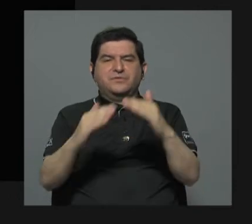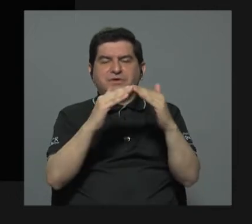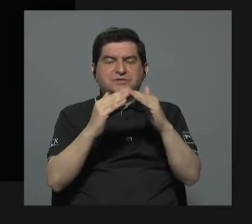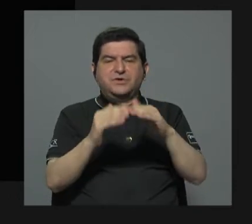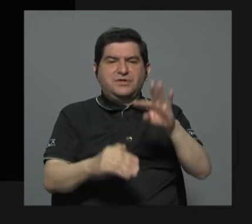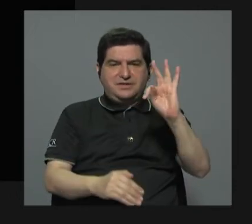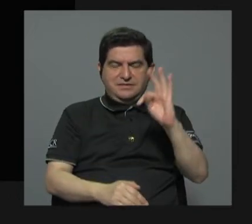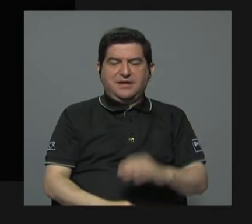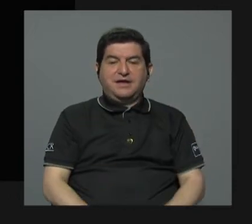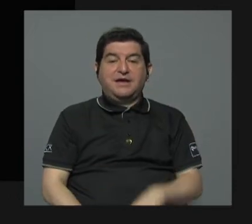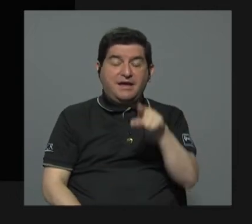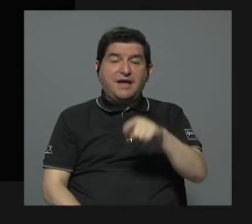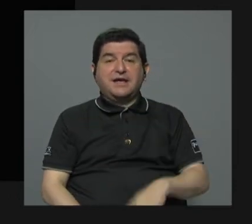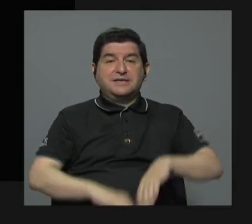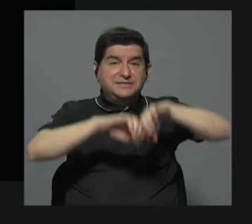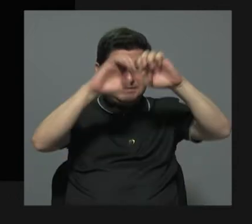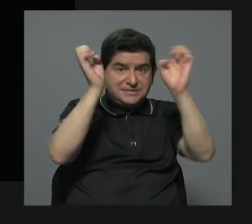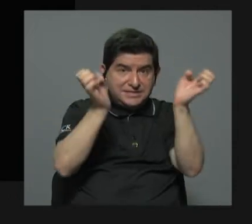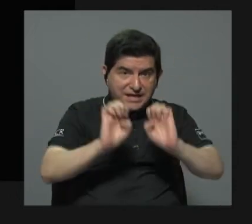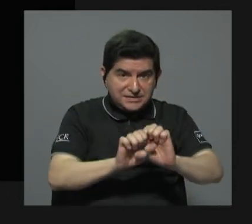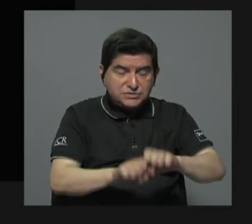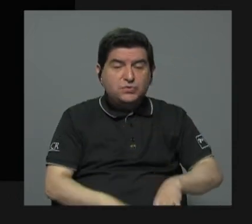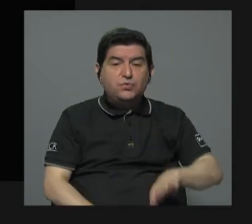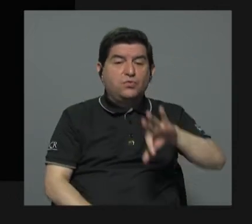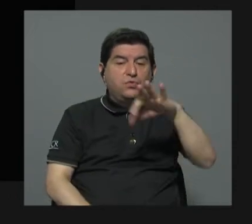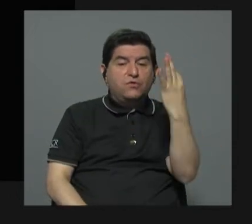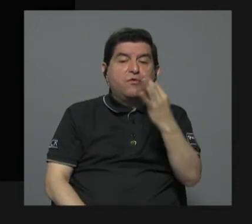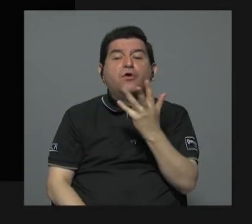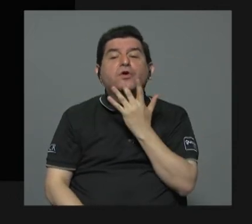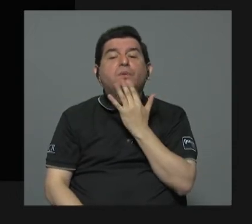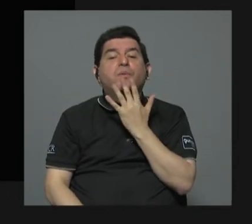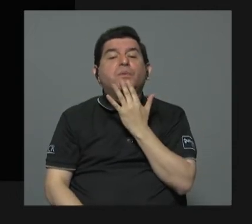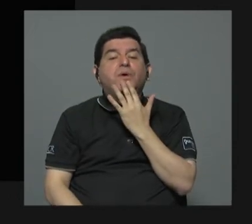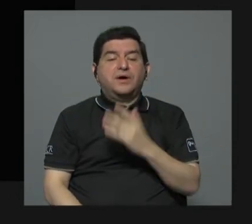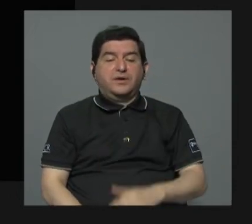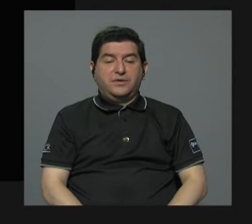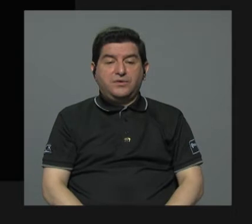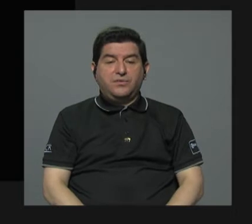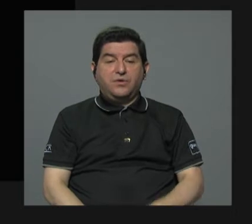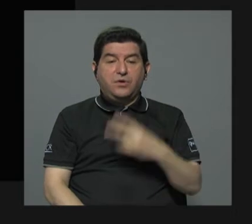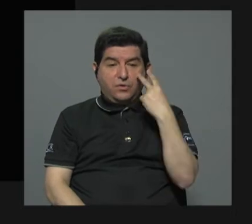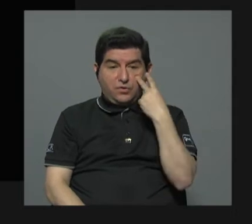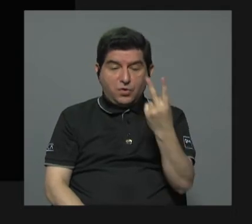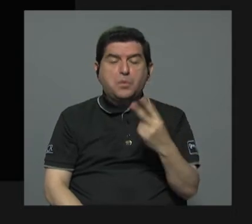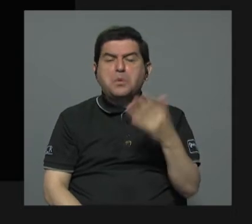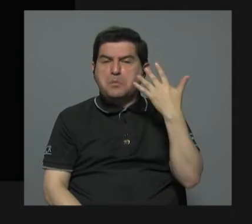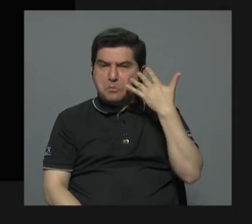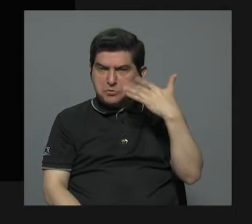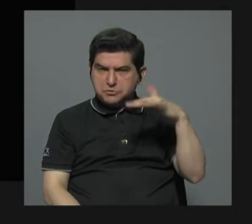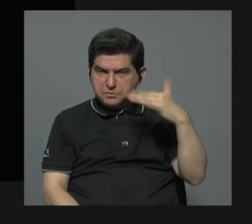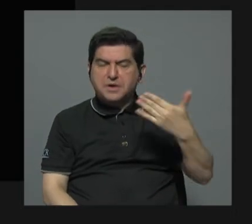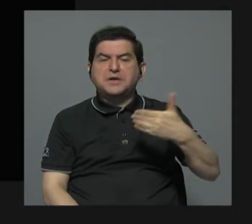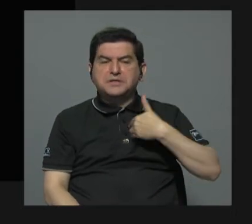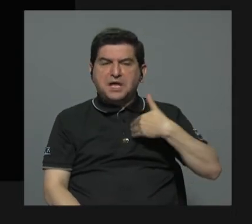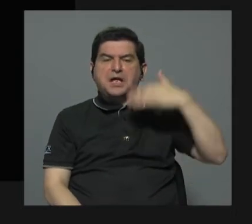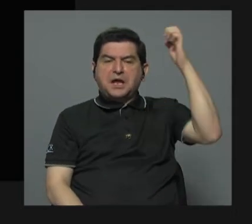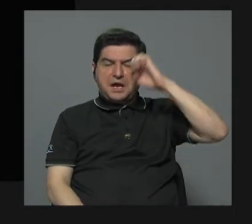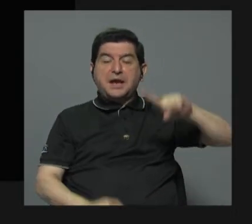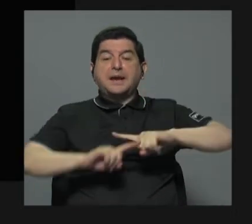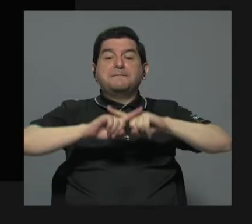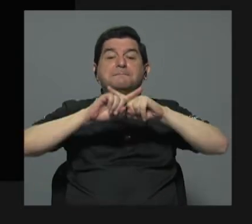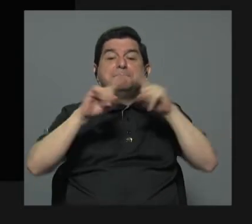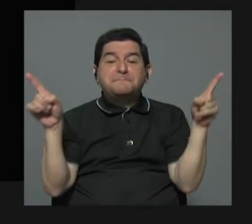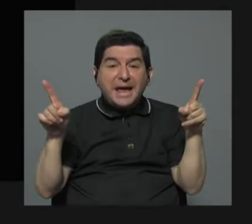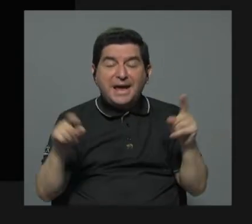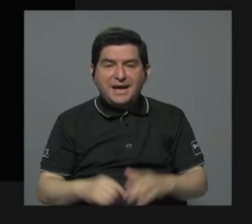viendo un escudo que también, no solamente en su formato, sino en sus colores, pues son muy parecidos a los que hay en Europa. Sin